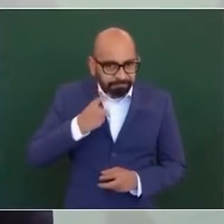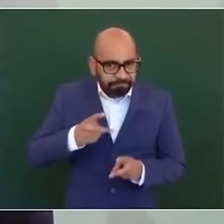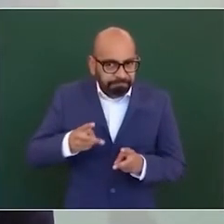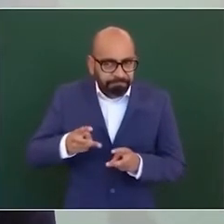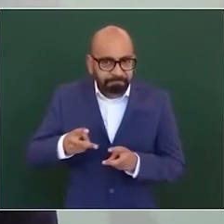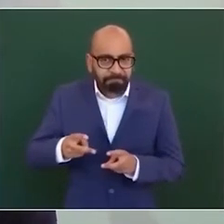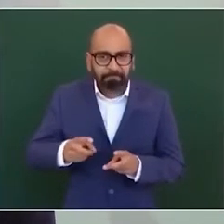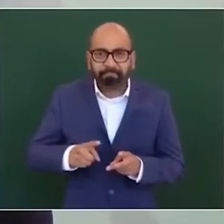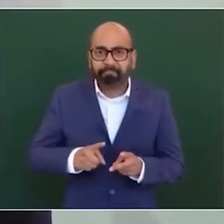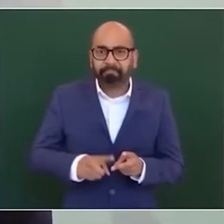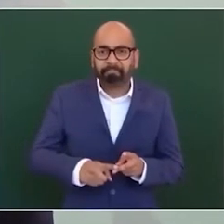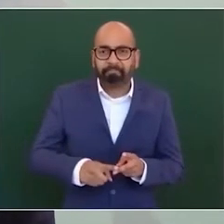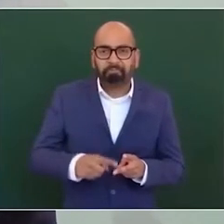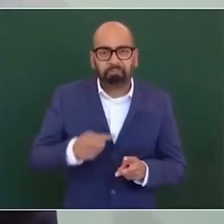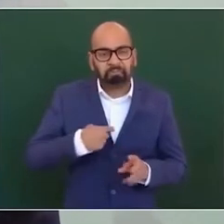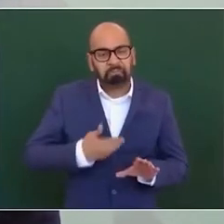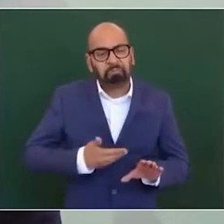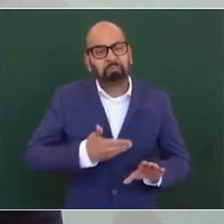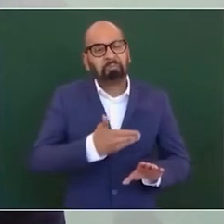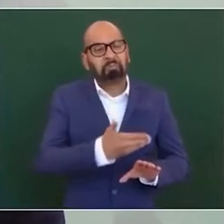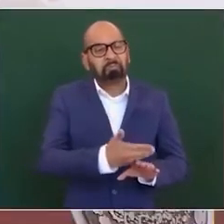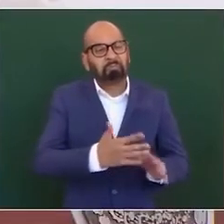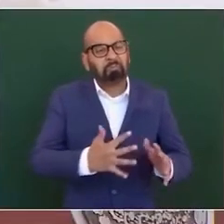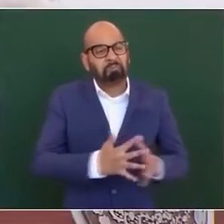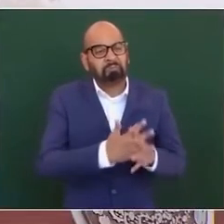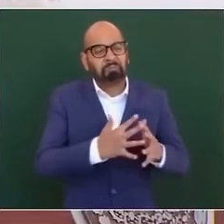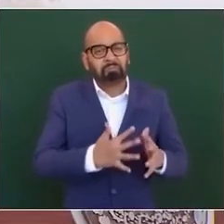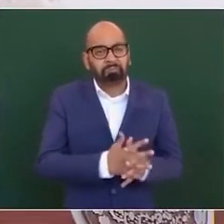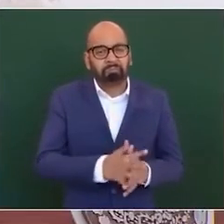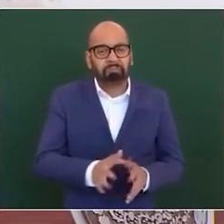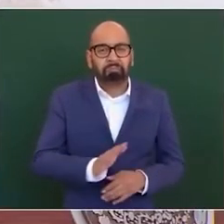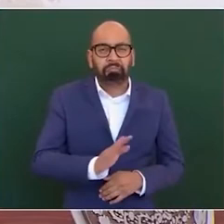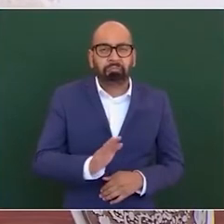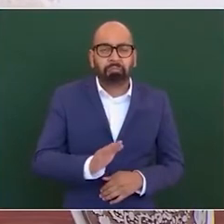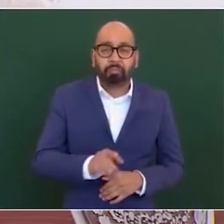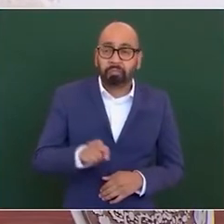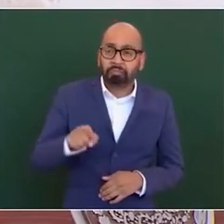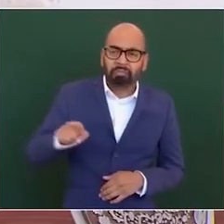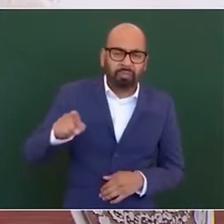sin declarar la guerra, sin el mátalos en caliente,